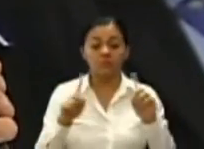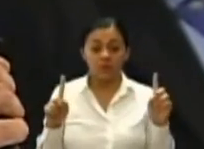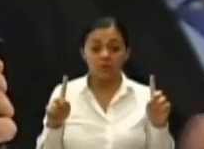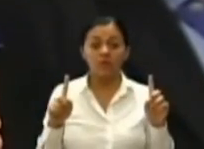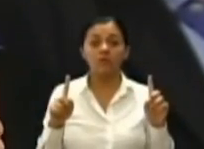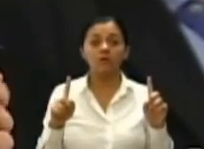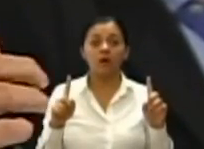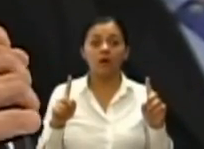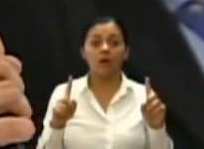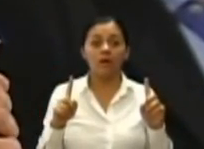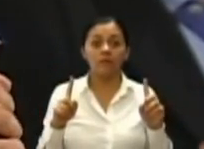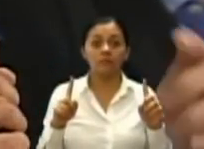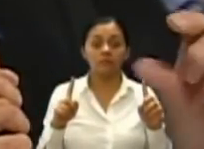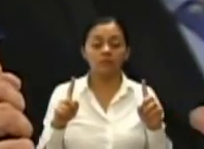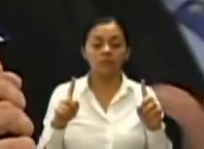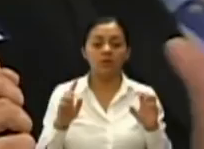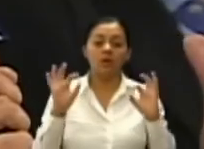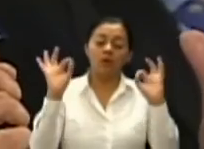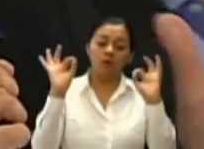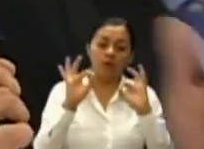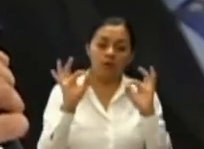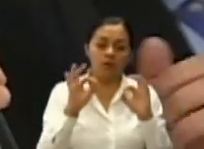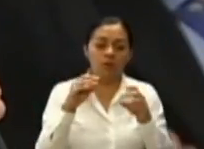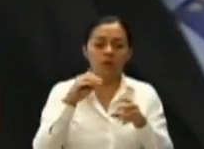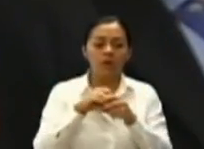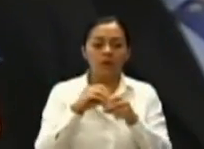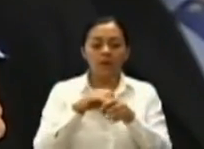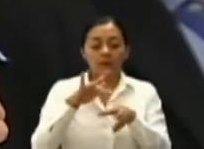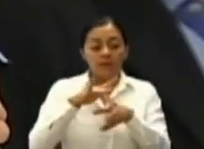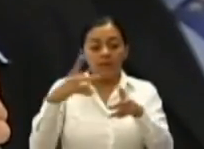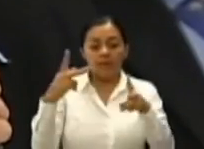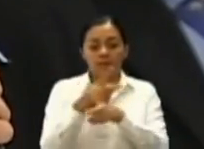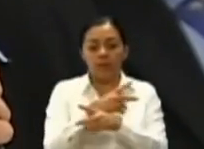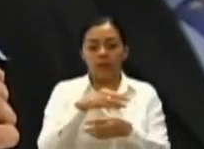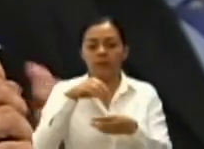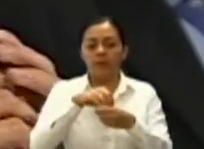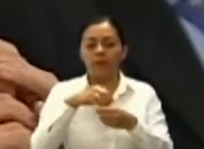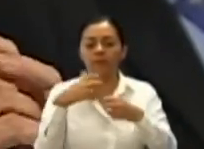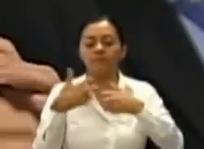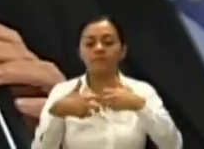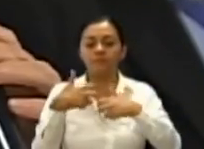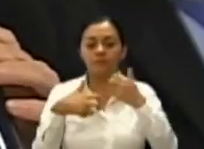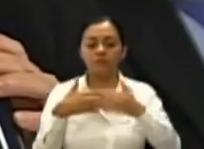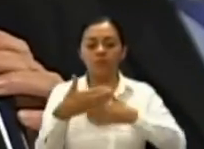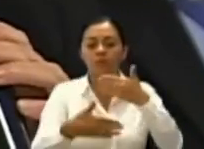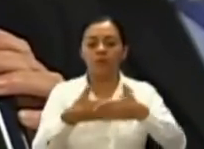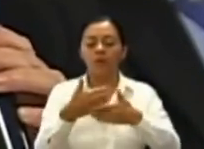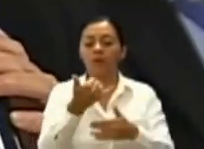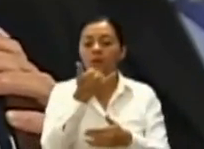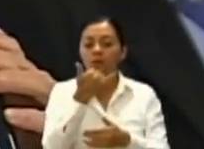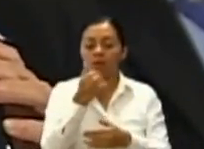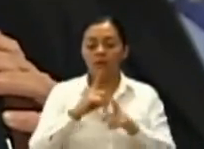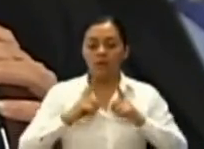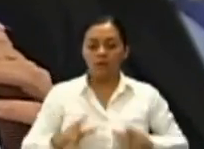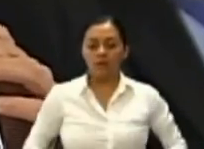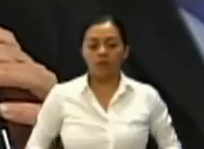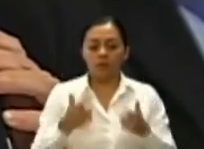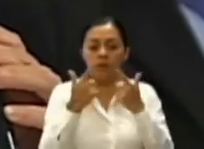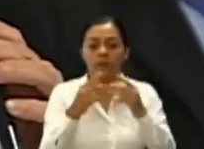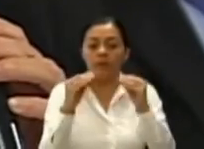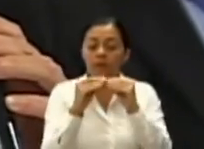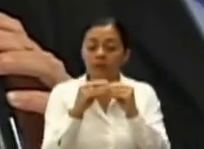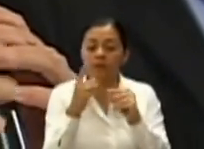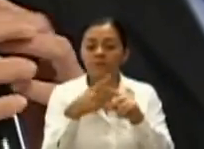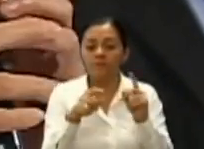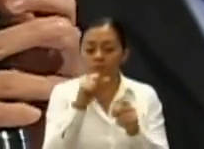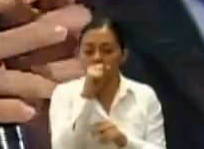sucedió porque hay un riesgo digamos en el procedimiento entonces esta agencia también tendrá